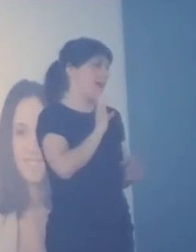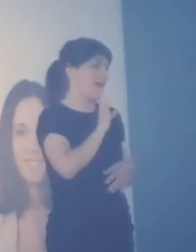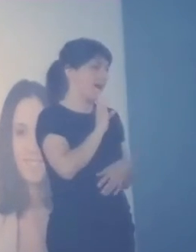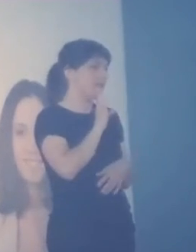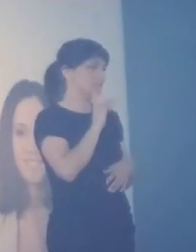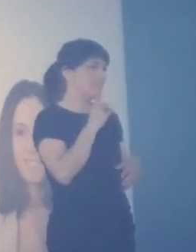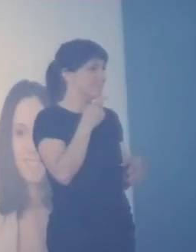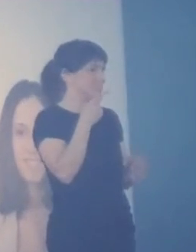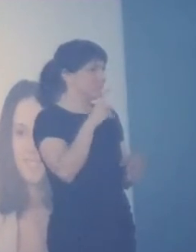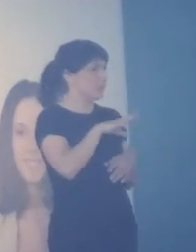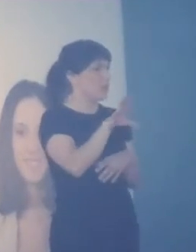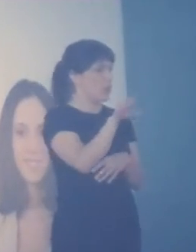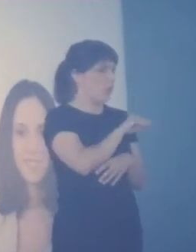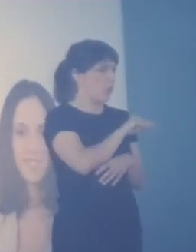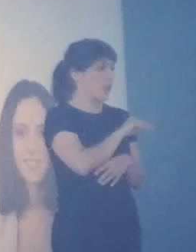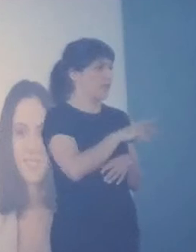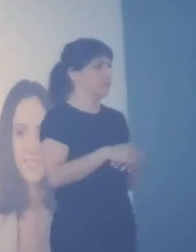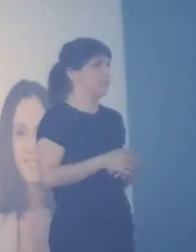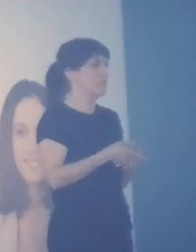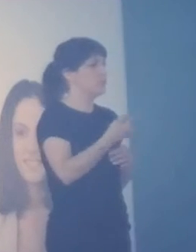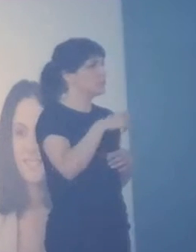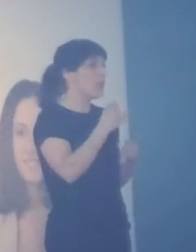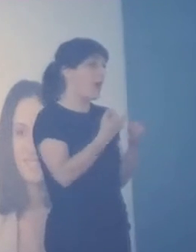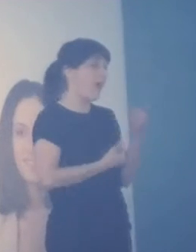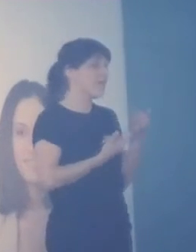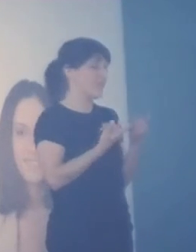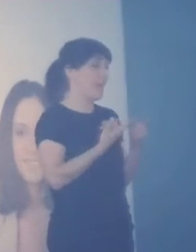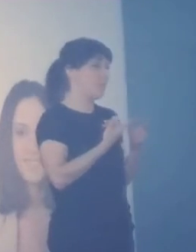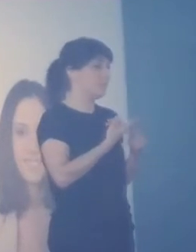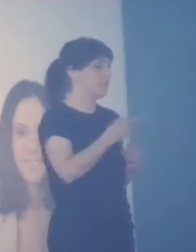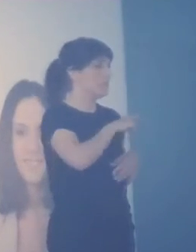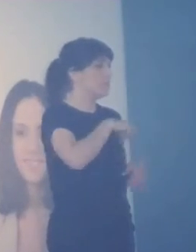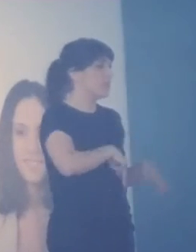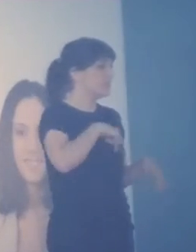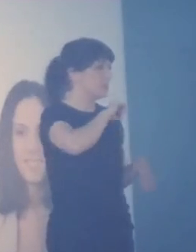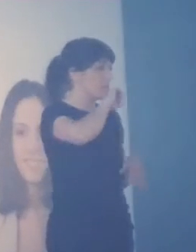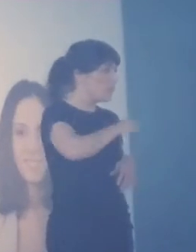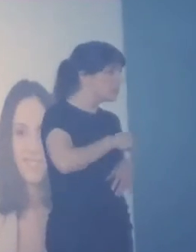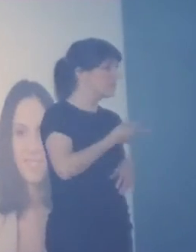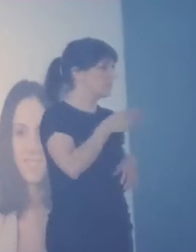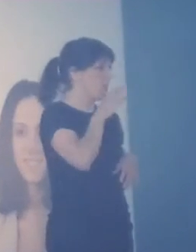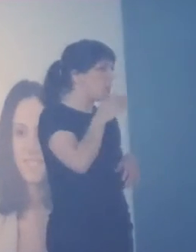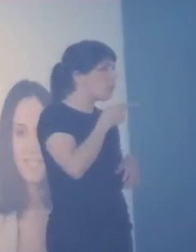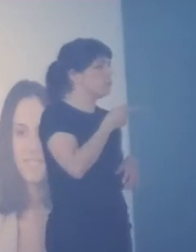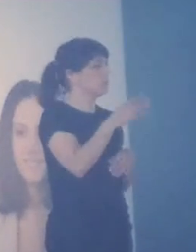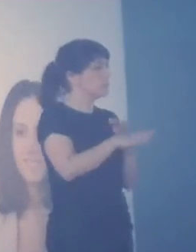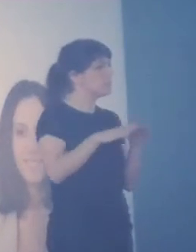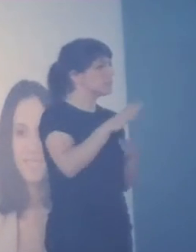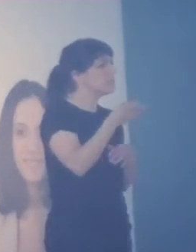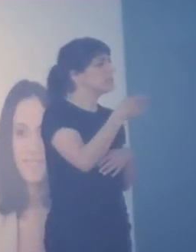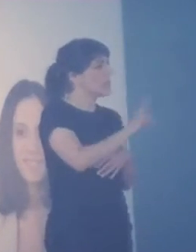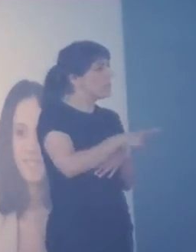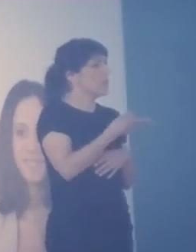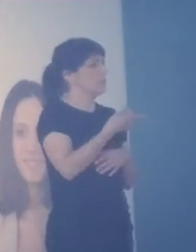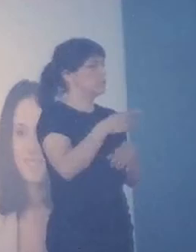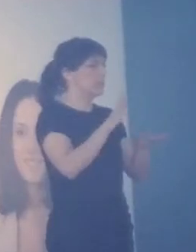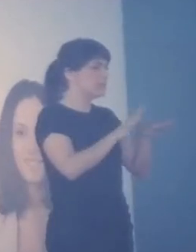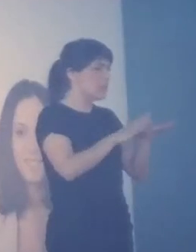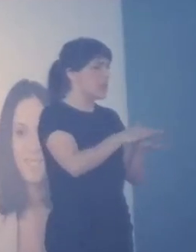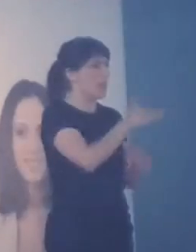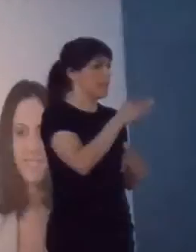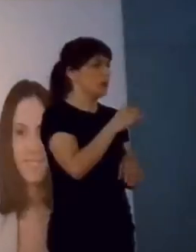de ganchete, os nacionalistas e galegos, progresistas, de esquerda e os comunistas,